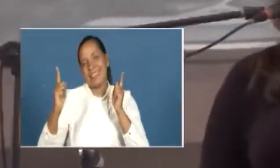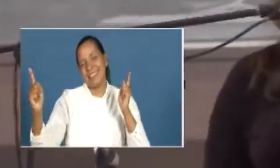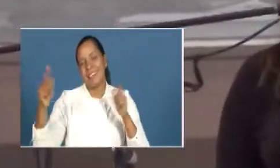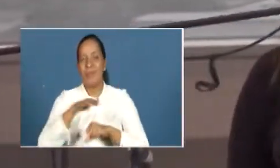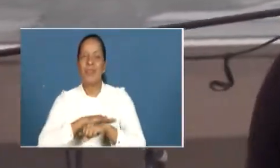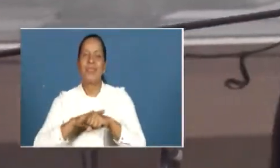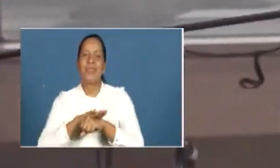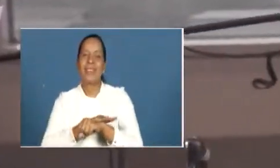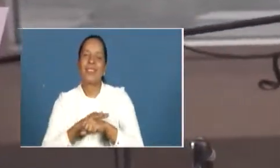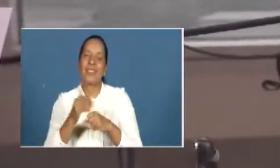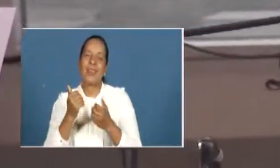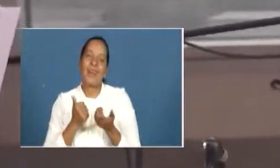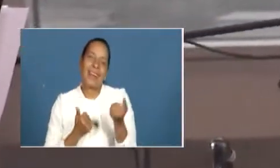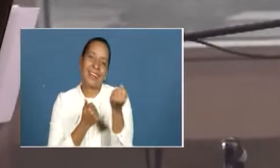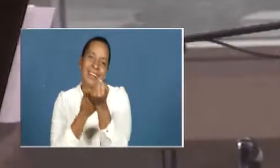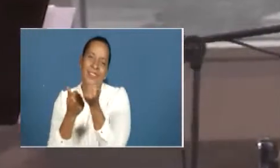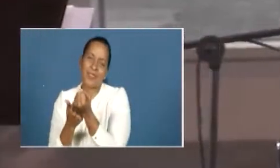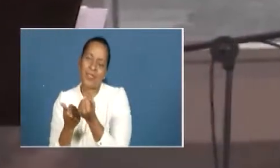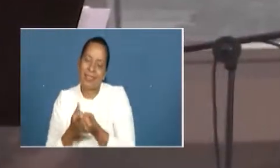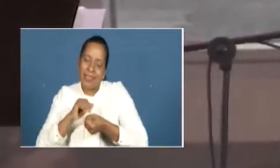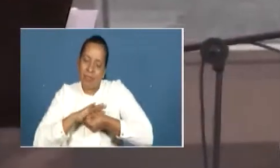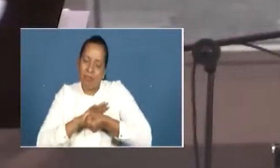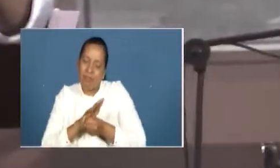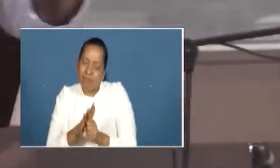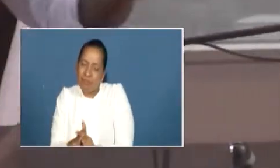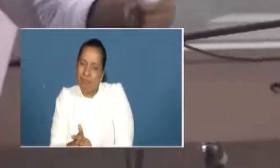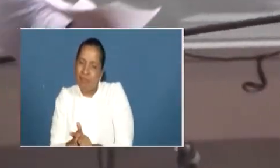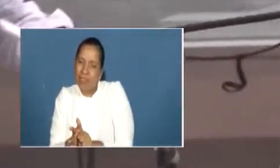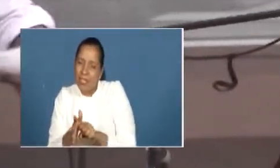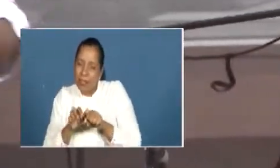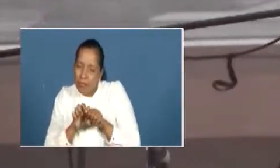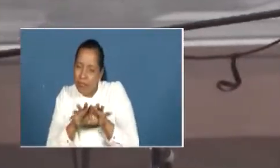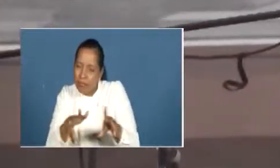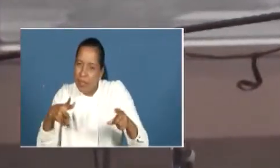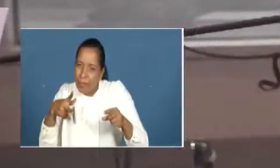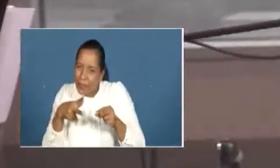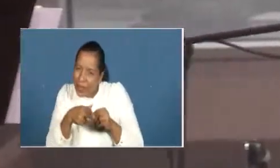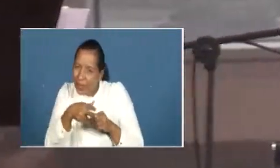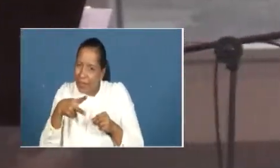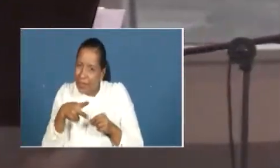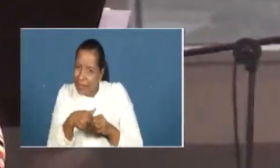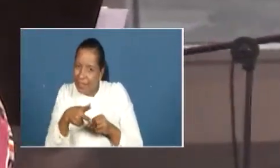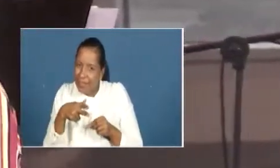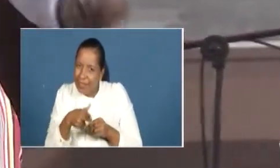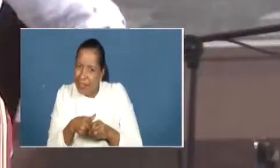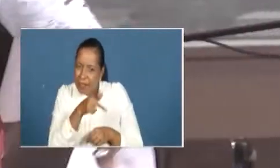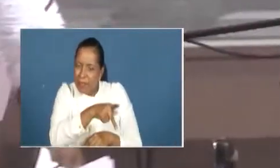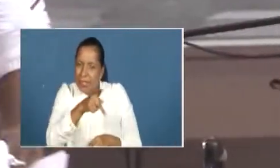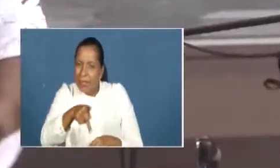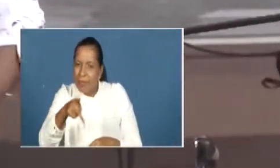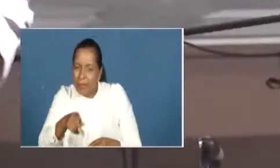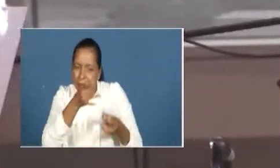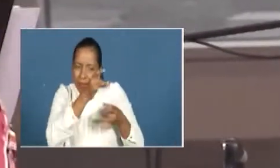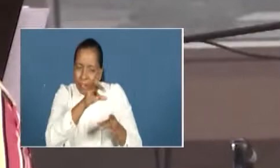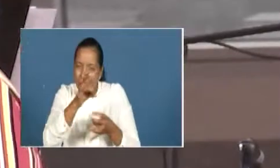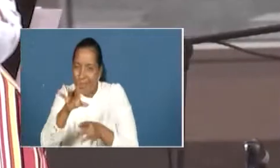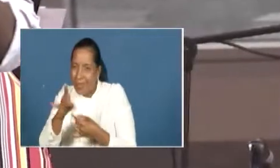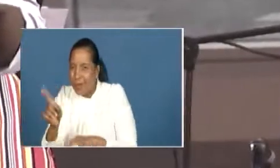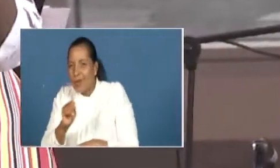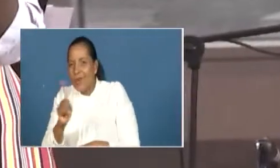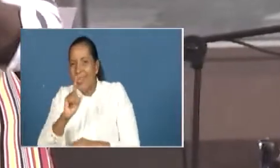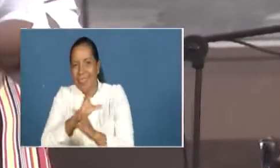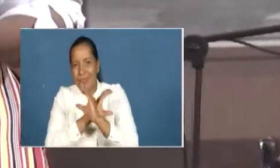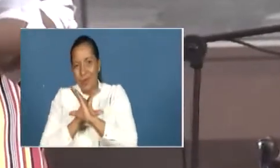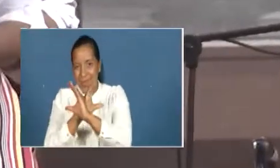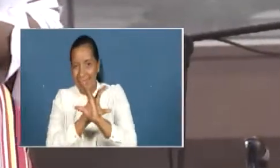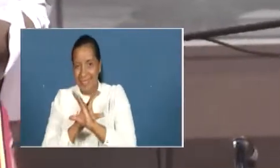Eso va a ayudar a que el COVID-19 no siga saltando de nuestra gente en gente. Tenemos que terminar